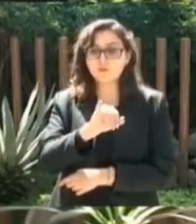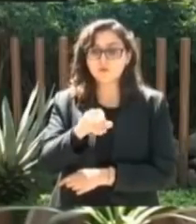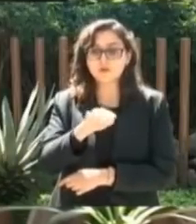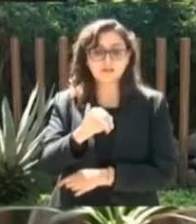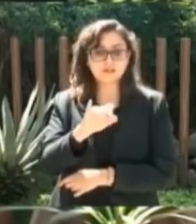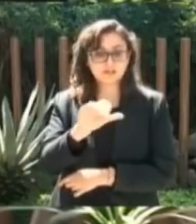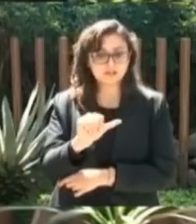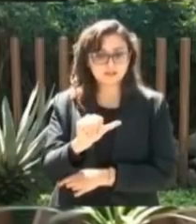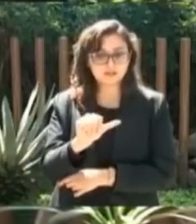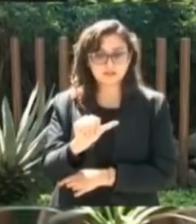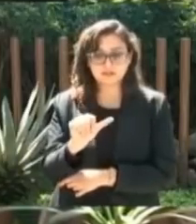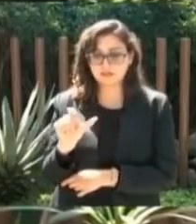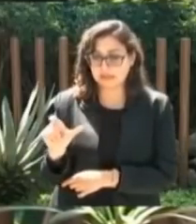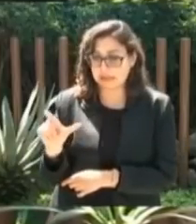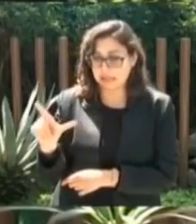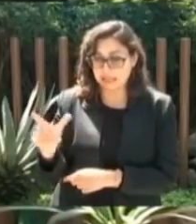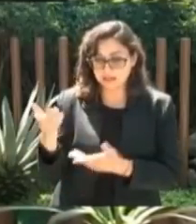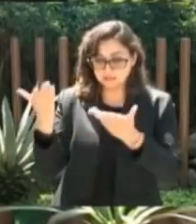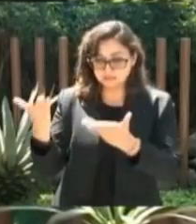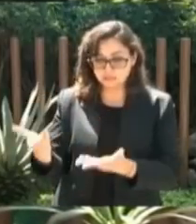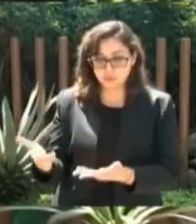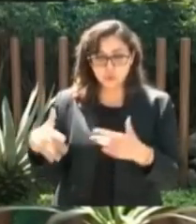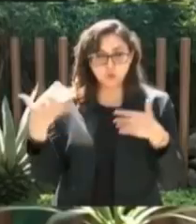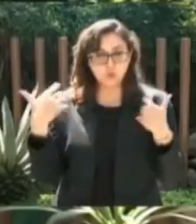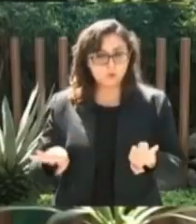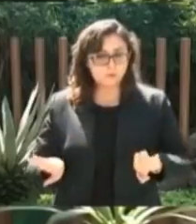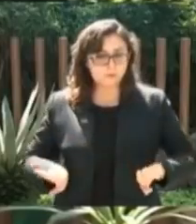que era un hombre íntegro,